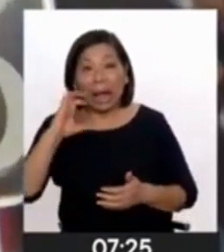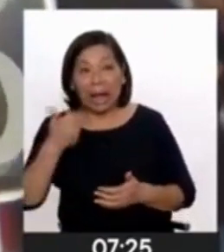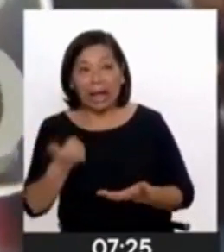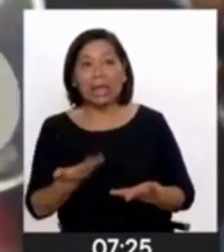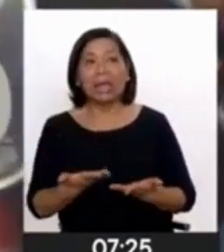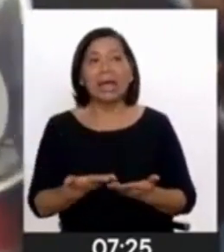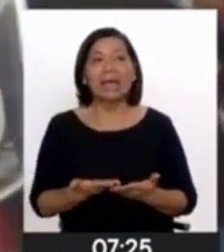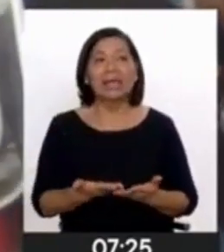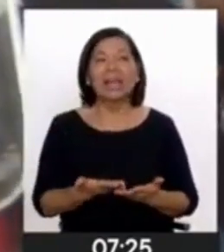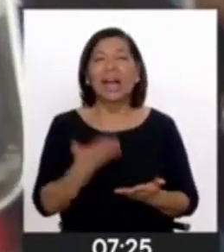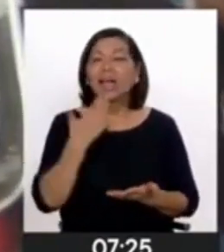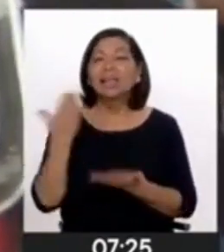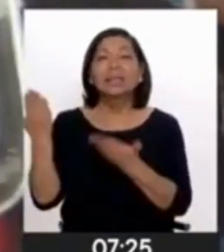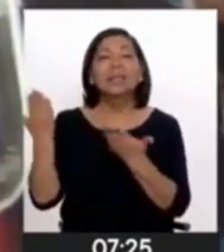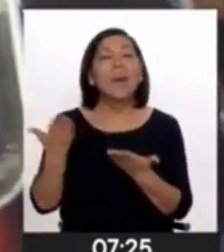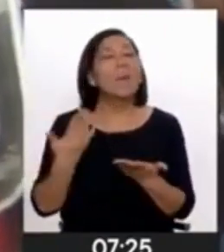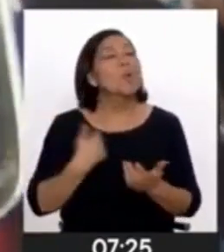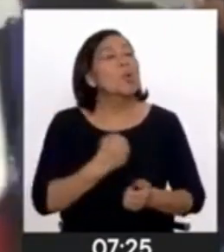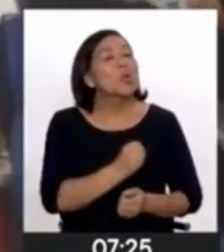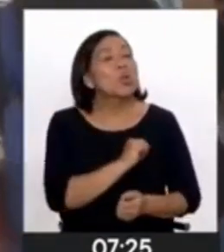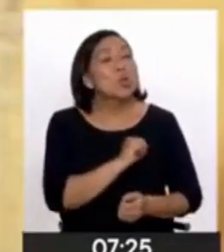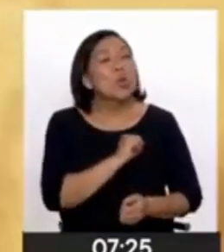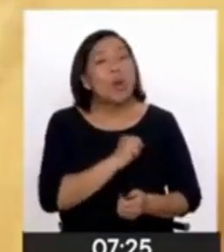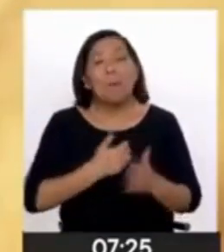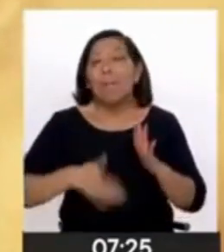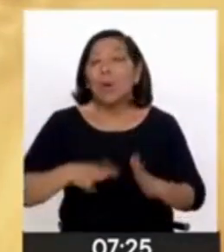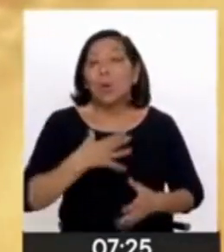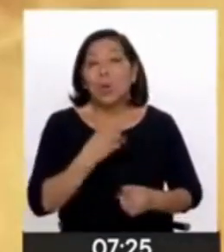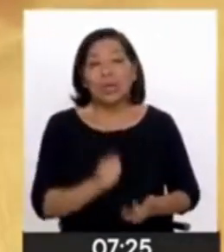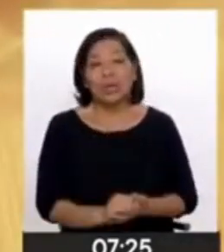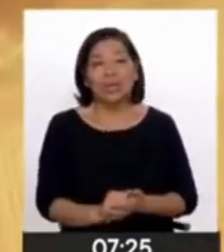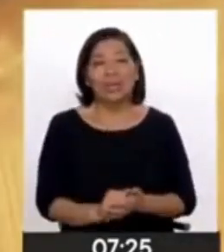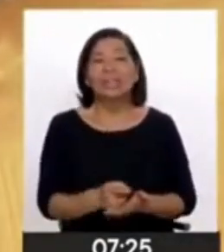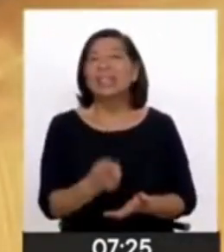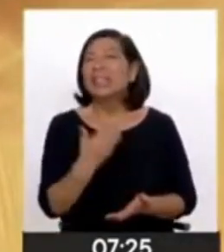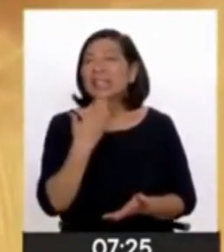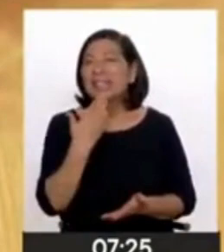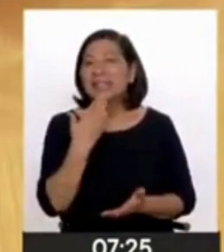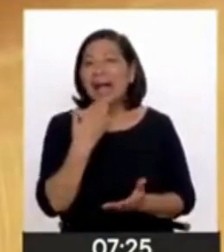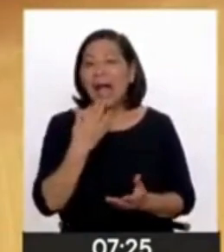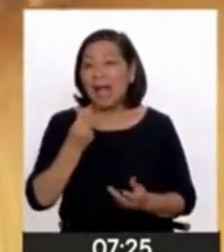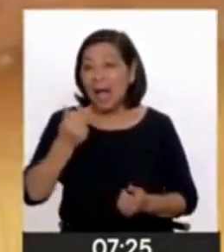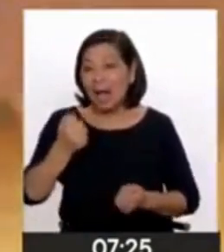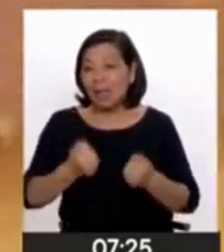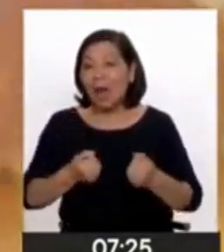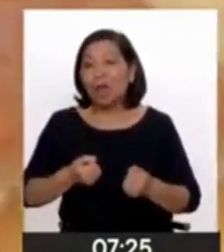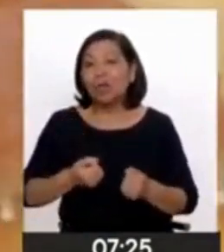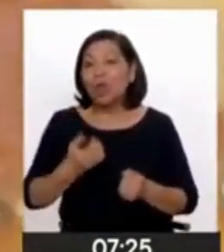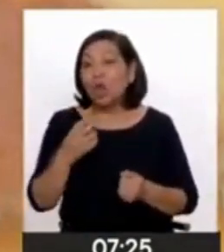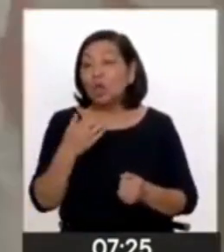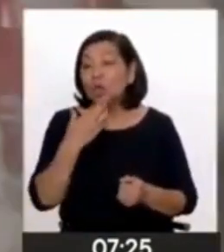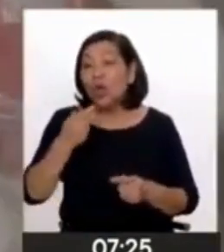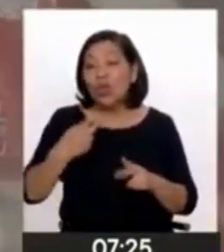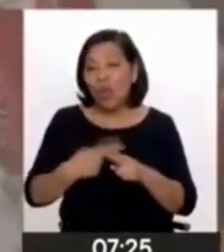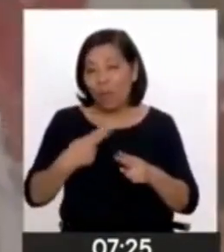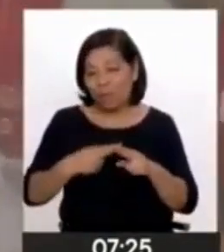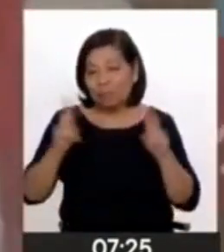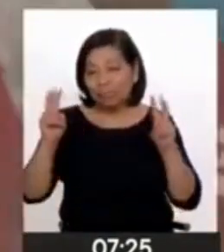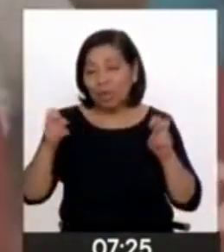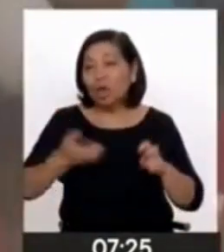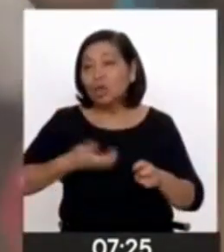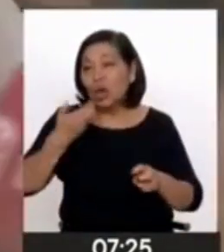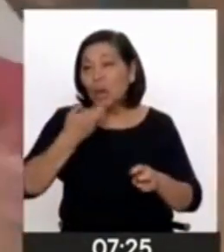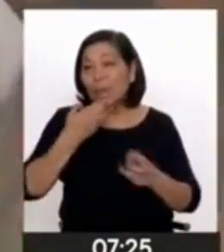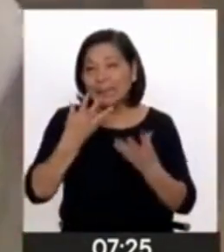Karina Oliva trajo el plato más querido de la feria, la contundente carapulcra con sopa seca. El plato